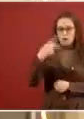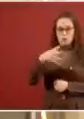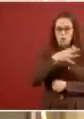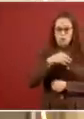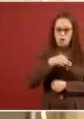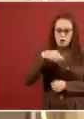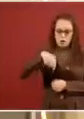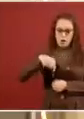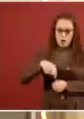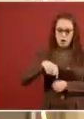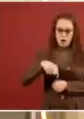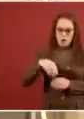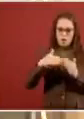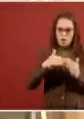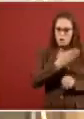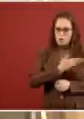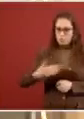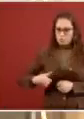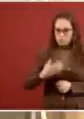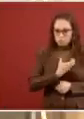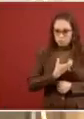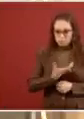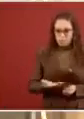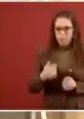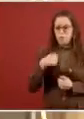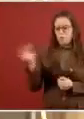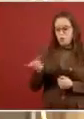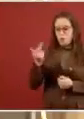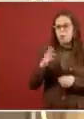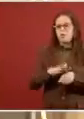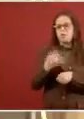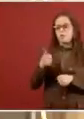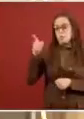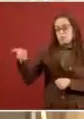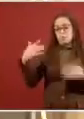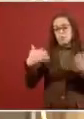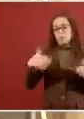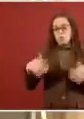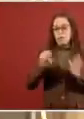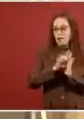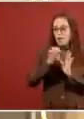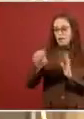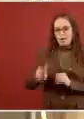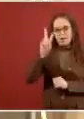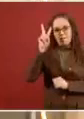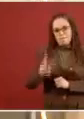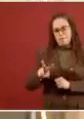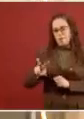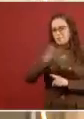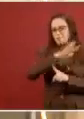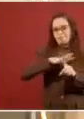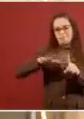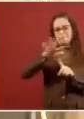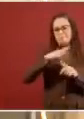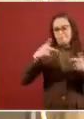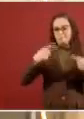y se lo pregunto, no porque no es un asunto familiar, porque usted es el ejemplo de todos los mexicanos en este momento y